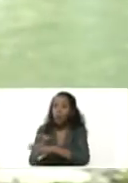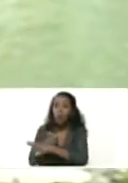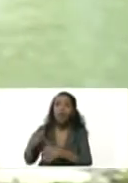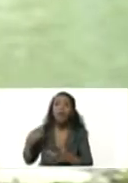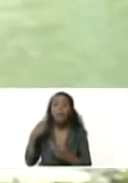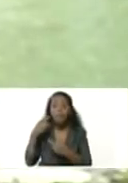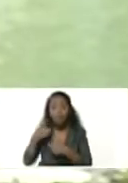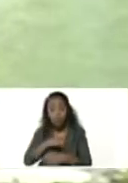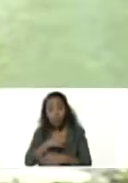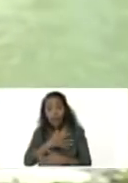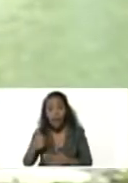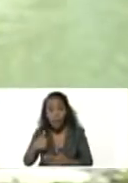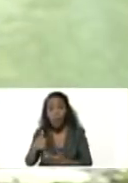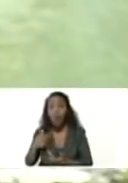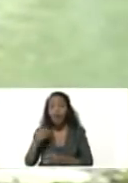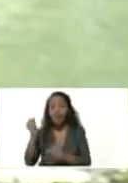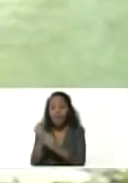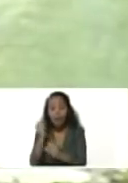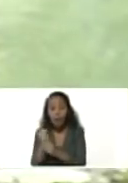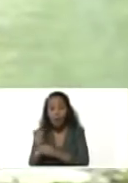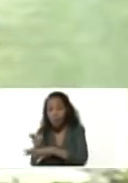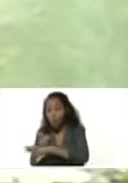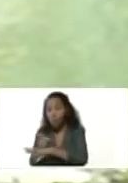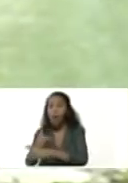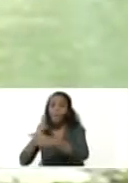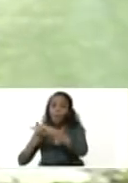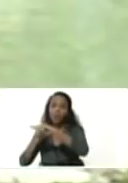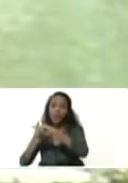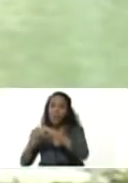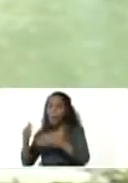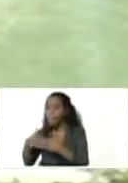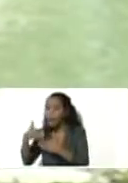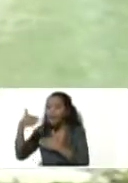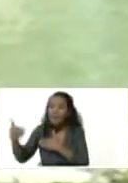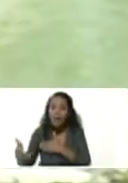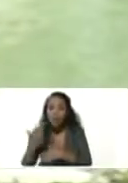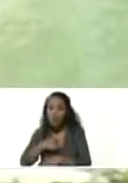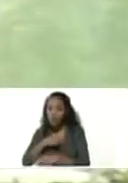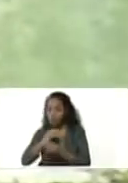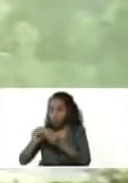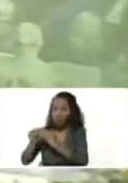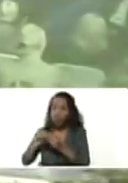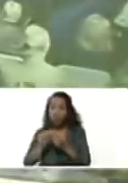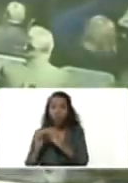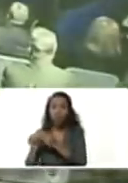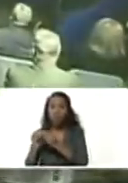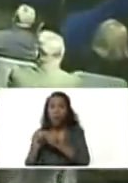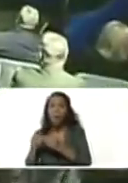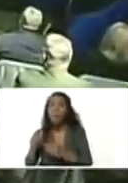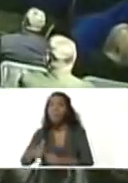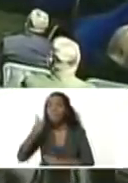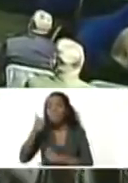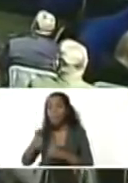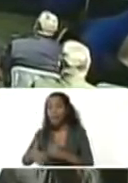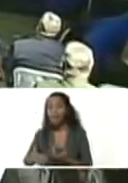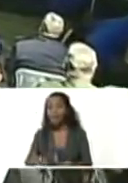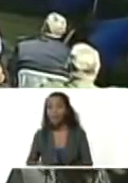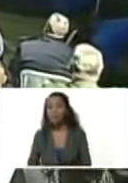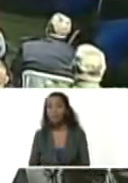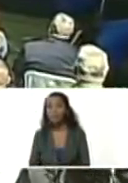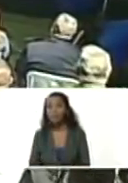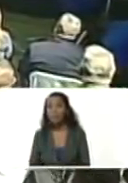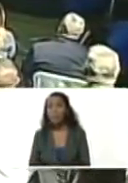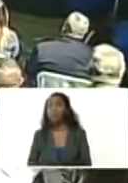que la gestión de gobernante sea positiva, más allá de lo que hasta ahora hemos logrado, que podamos lograr mucho más. Me parece muy buena